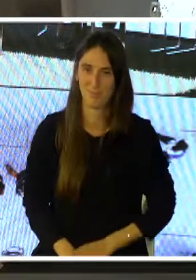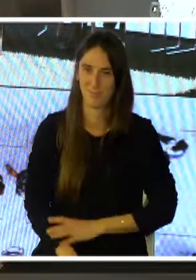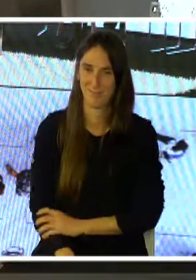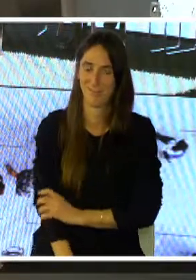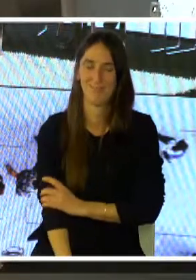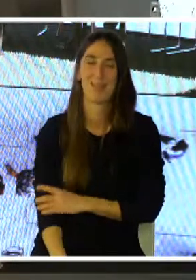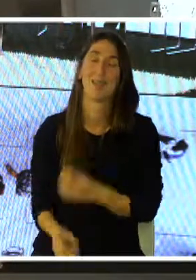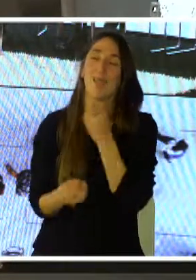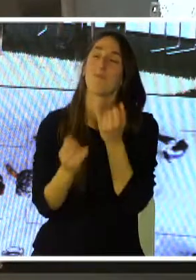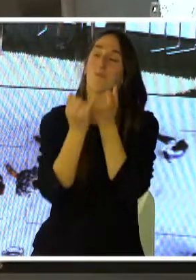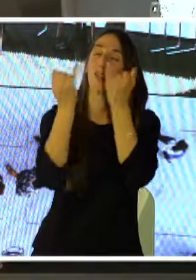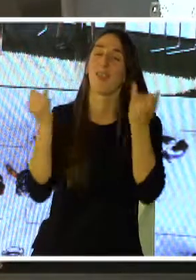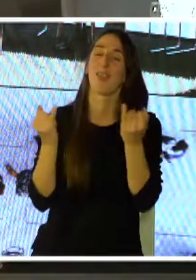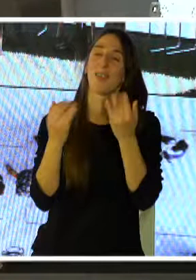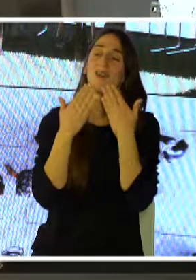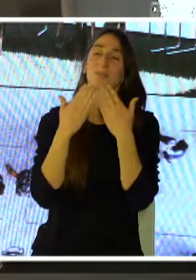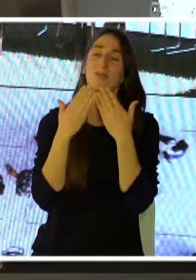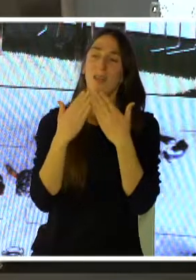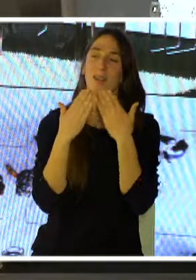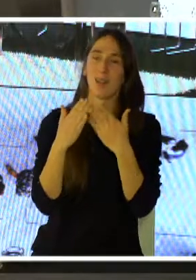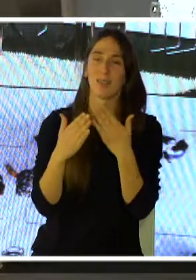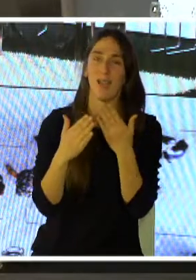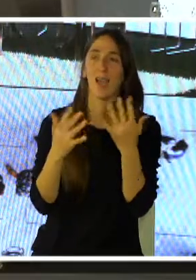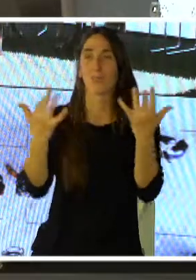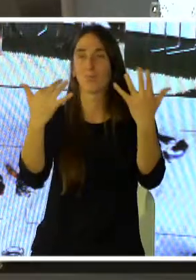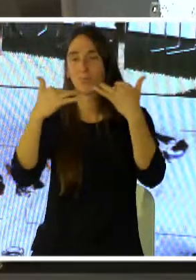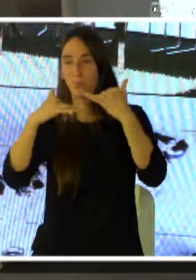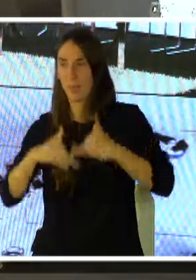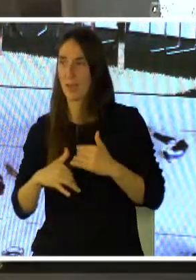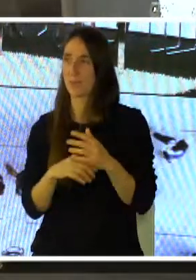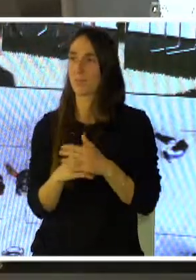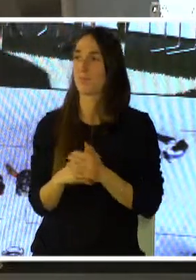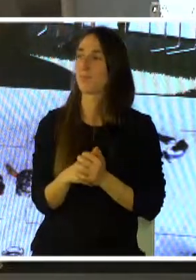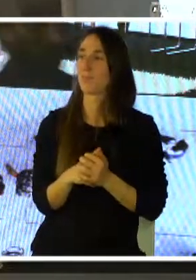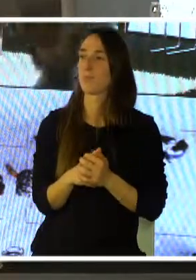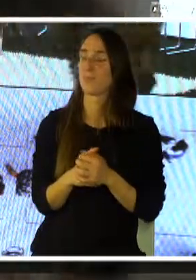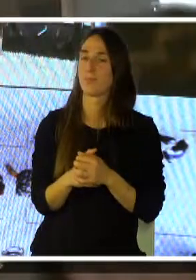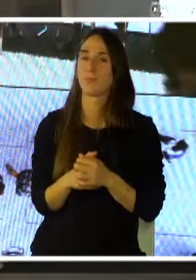Bueno, buenos días. Muchas gracias por estar acompañándonos por acá.